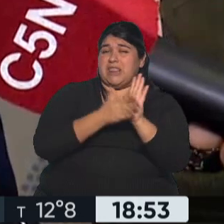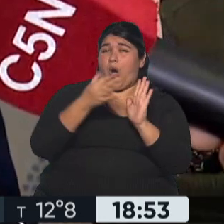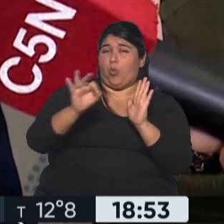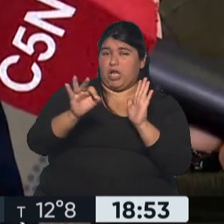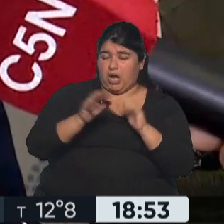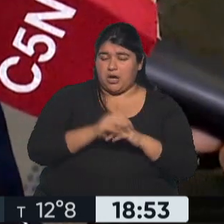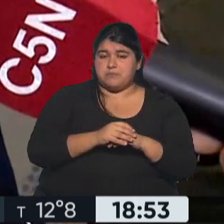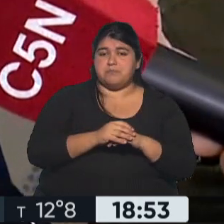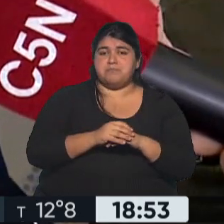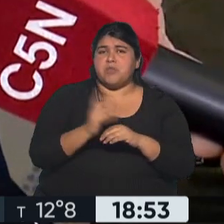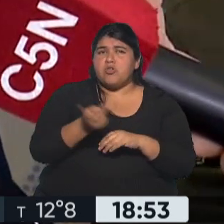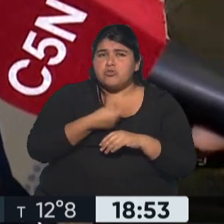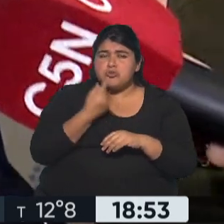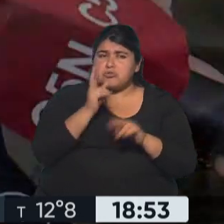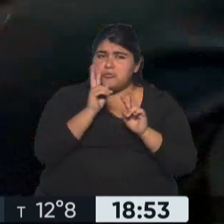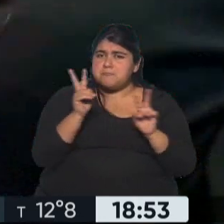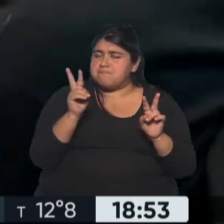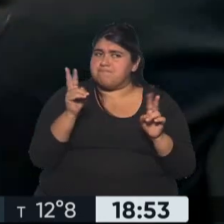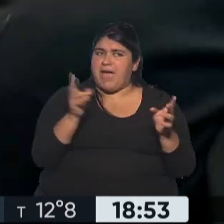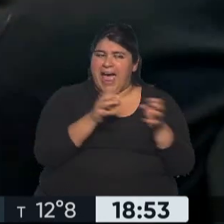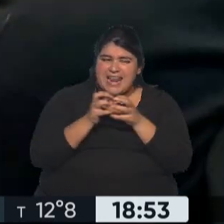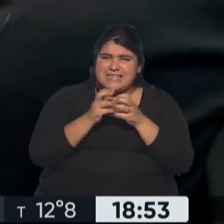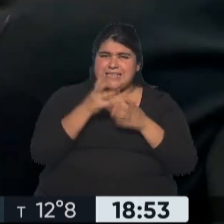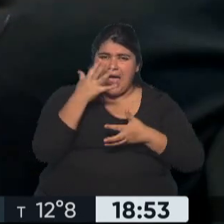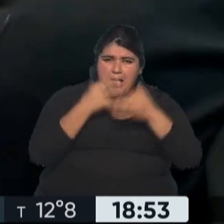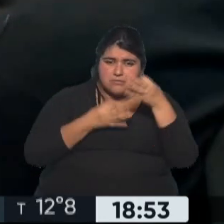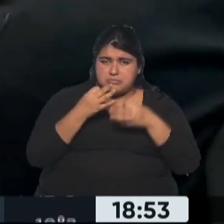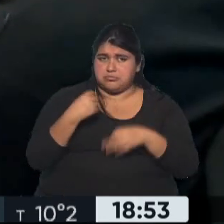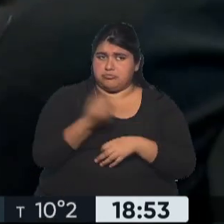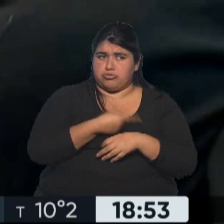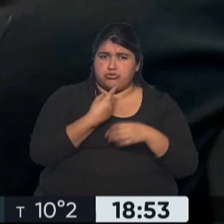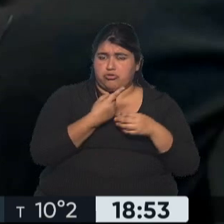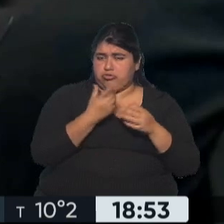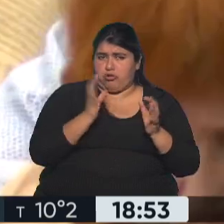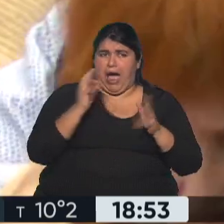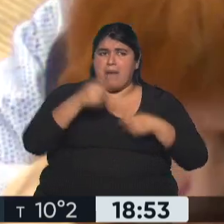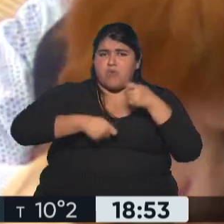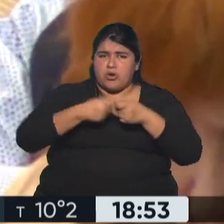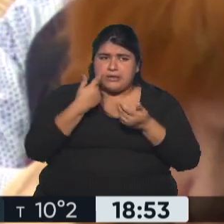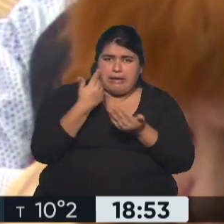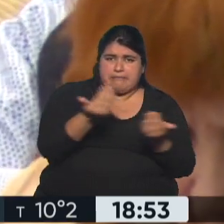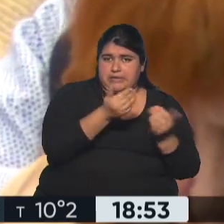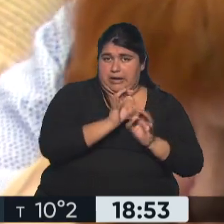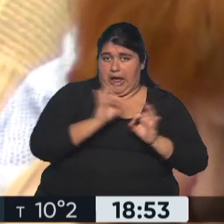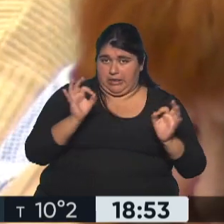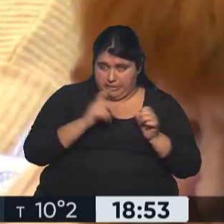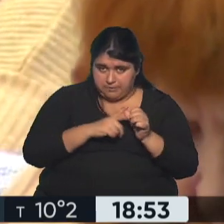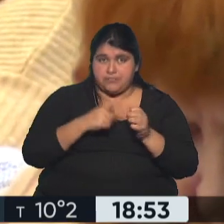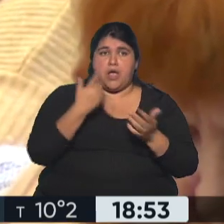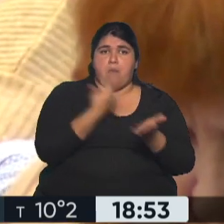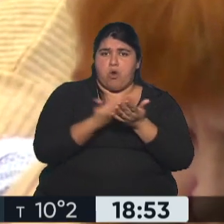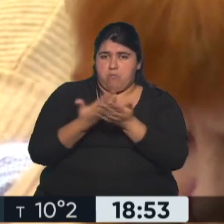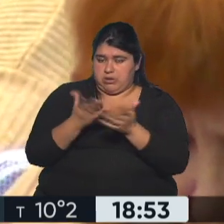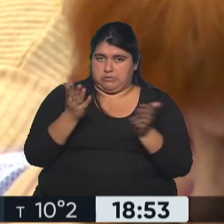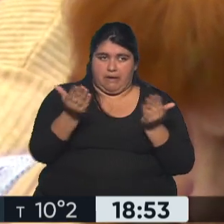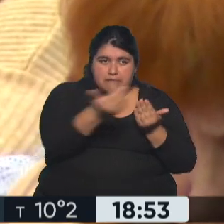pudimos analizar ni poder discutir entre nosotros los diputados los distintos aportes. No pudimos discutir los distintos proyectos, no pudimos